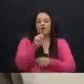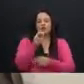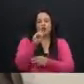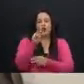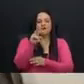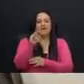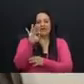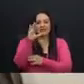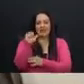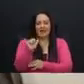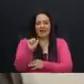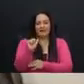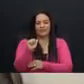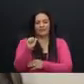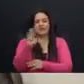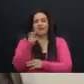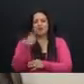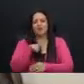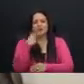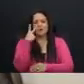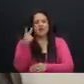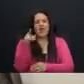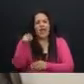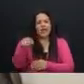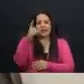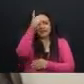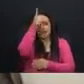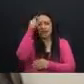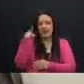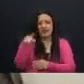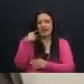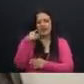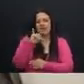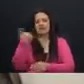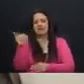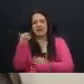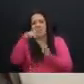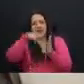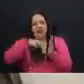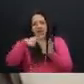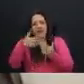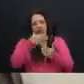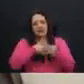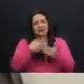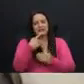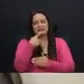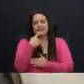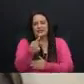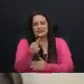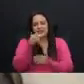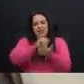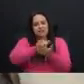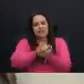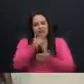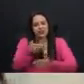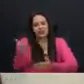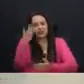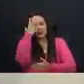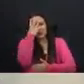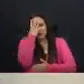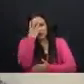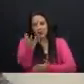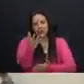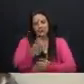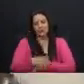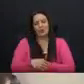leer, compañeros, acuérdico compañeras decir que la gestápora izquierda. Lean antes de apresurarse con esos comentarios porque es penoso. De